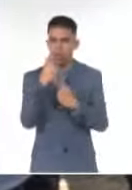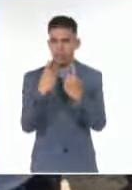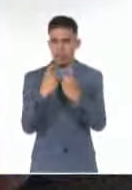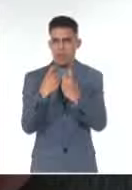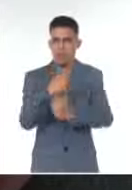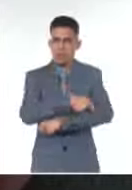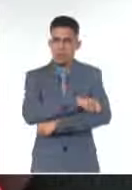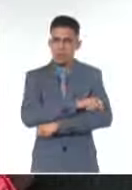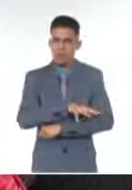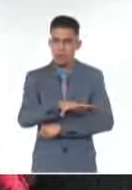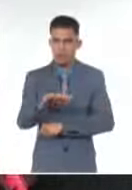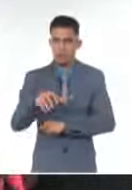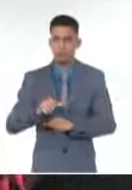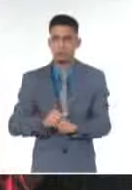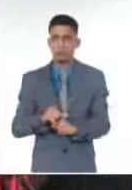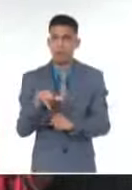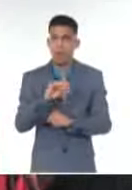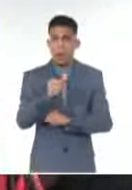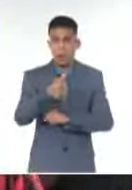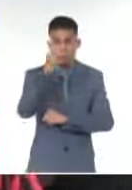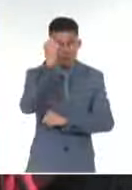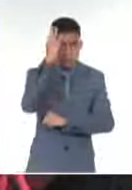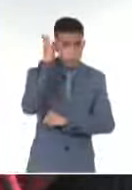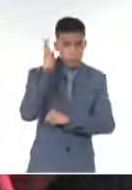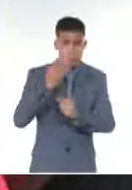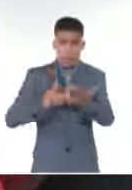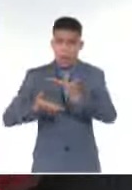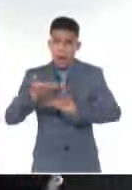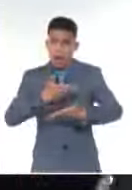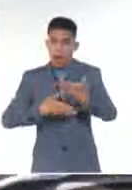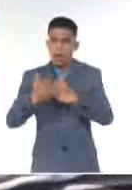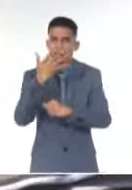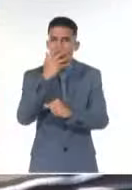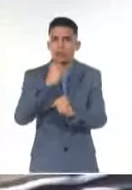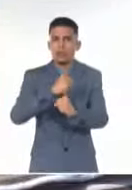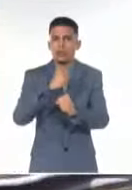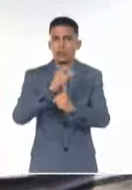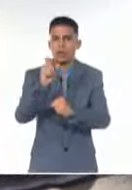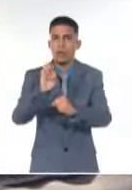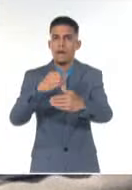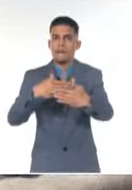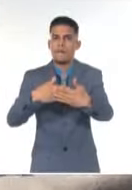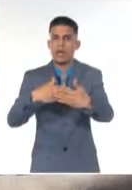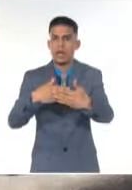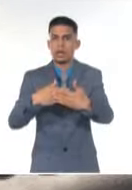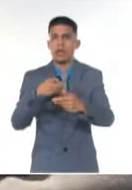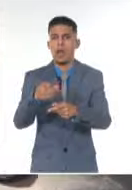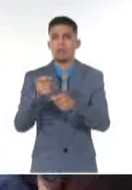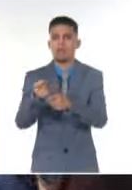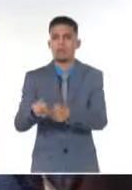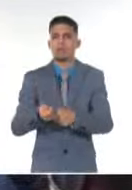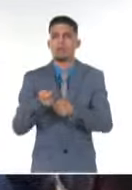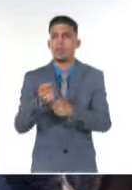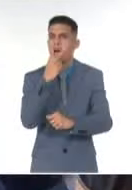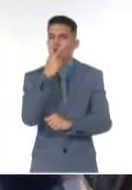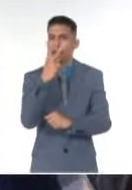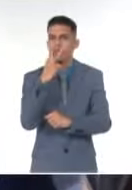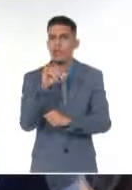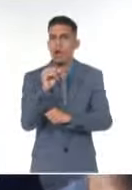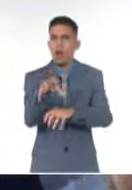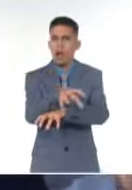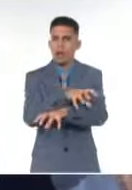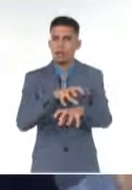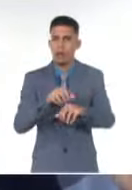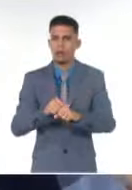al territorio. También el jefe de Estado intercambió con quienes elaboran en la unidad empresarial de base ganadera Sandino. Allí recibió